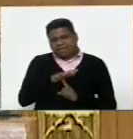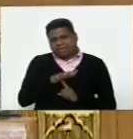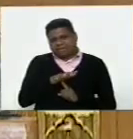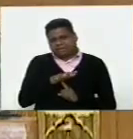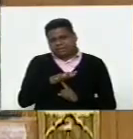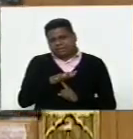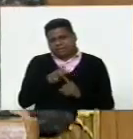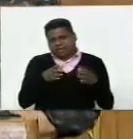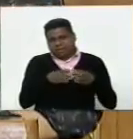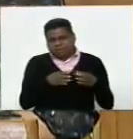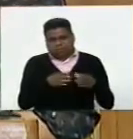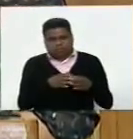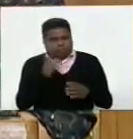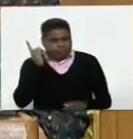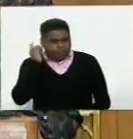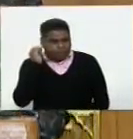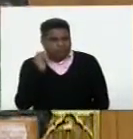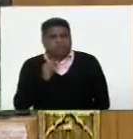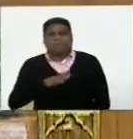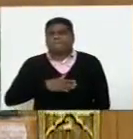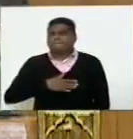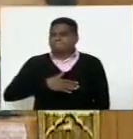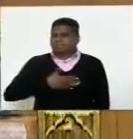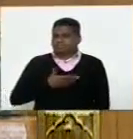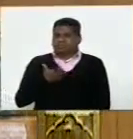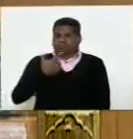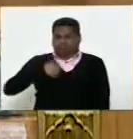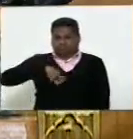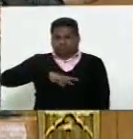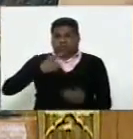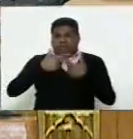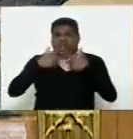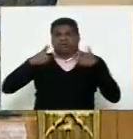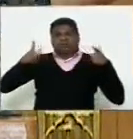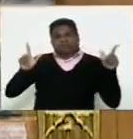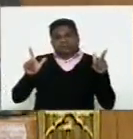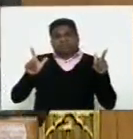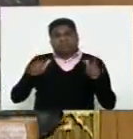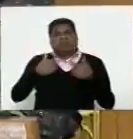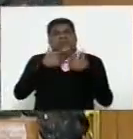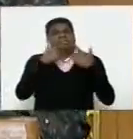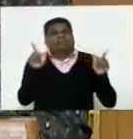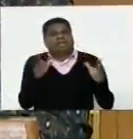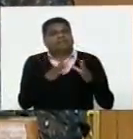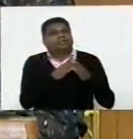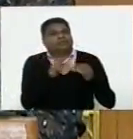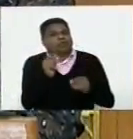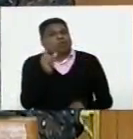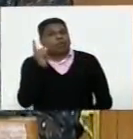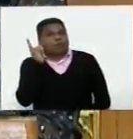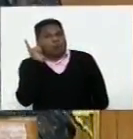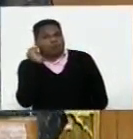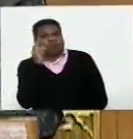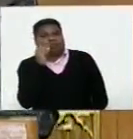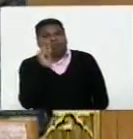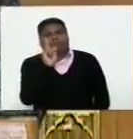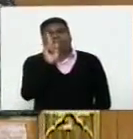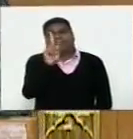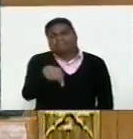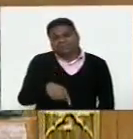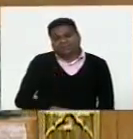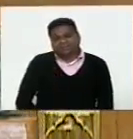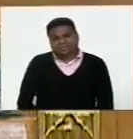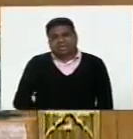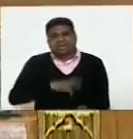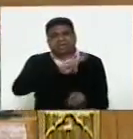por eso nuestra emancipación es la emancipación de todas y de todos. La